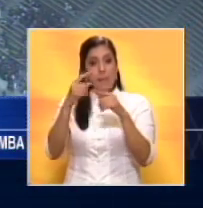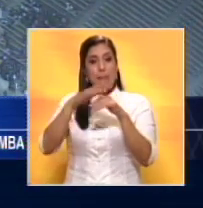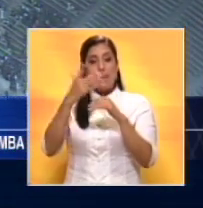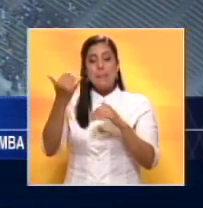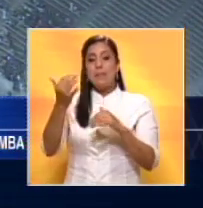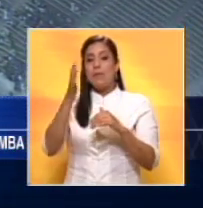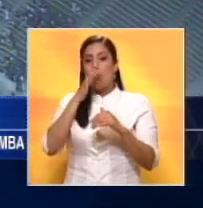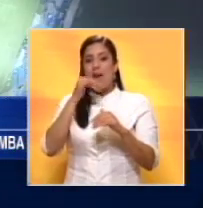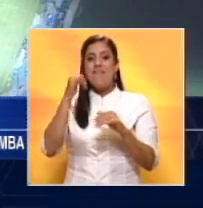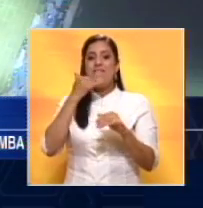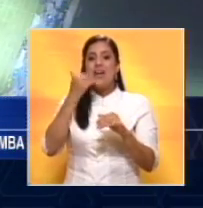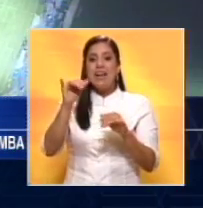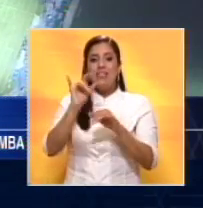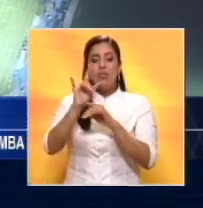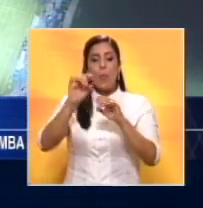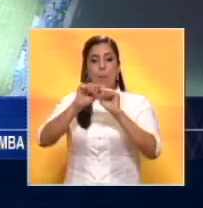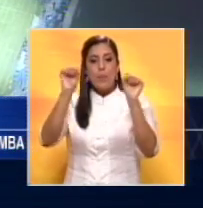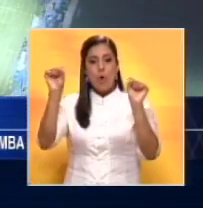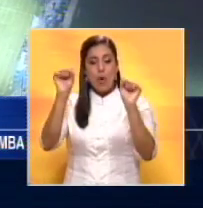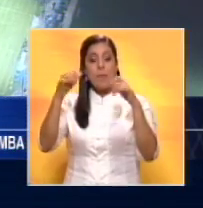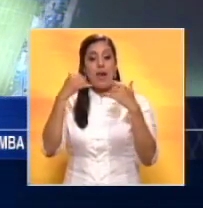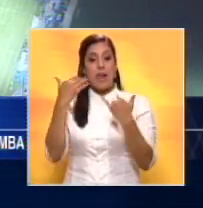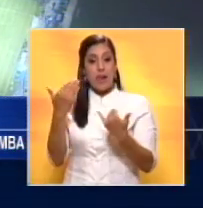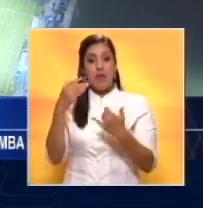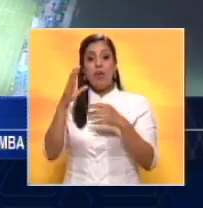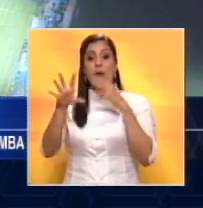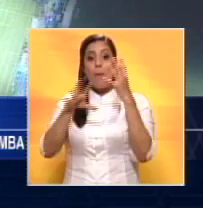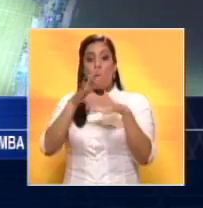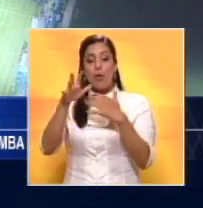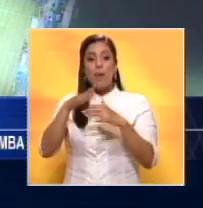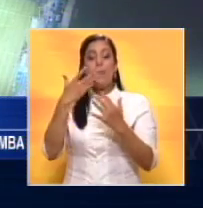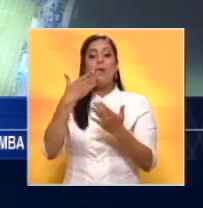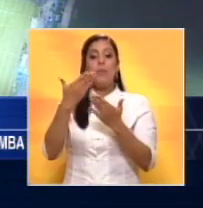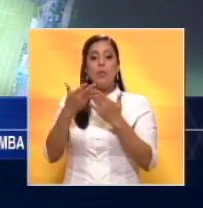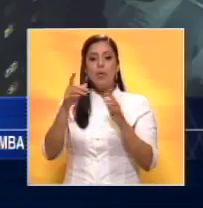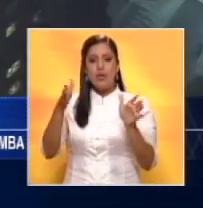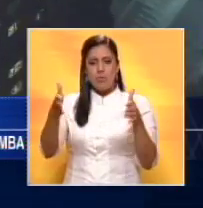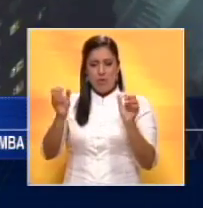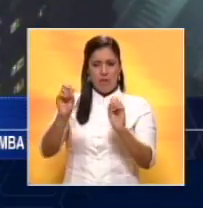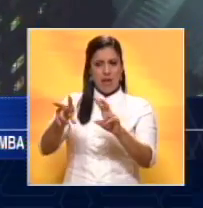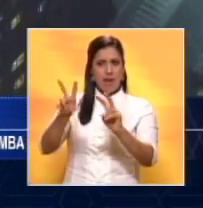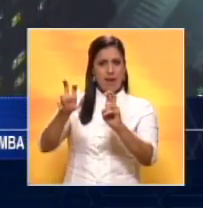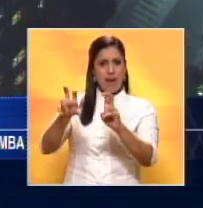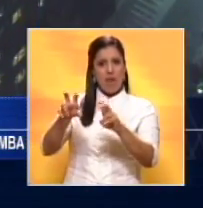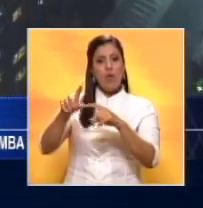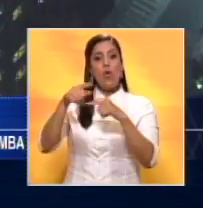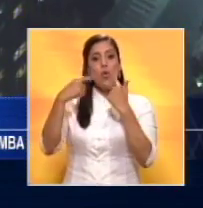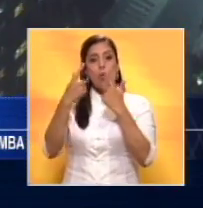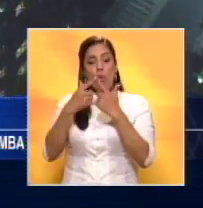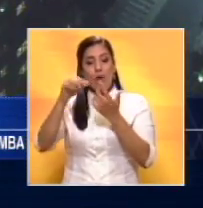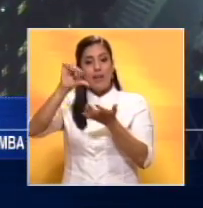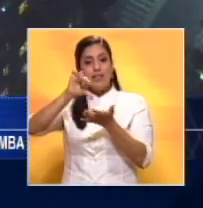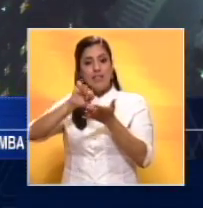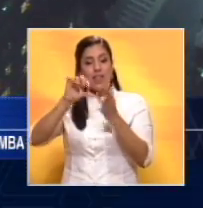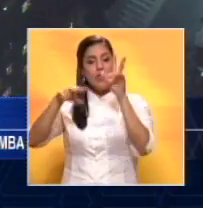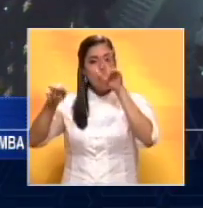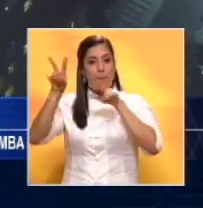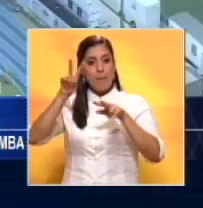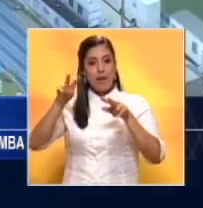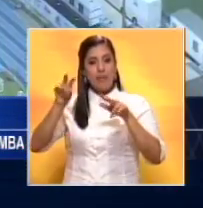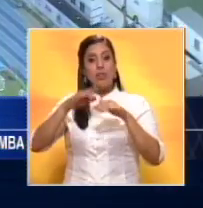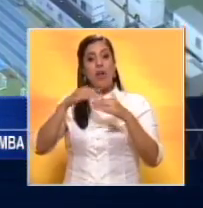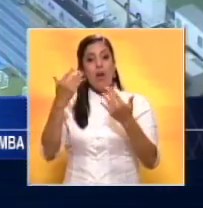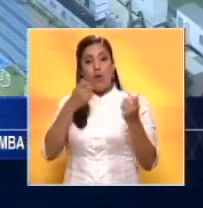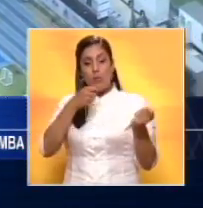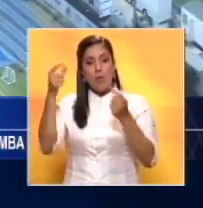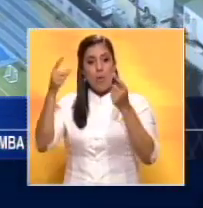una falsa amenaza de bomba. La situación se produjo tras la presencia de un paquete sospechoso en uno de los centros recreativos. Tras